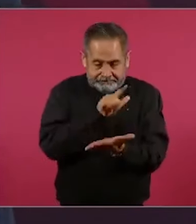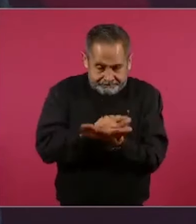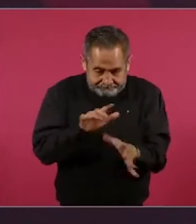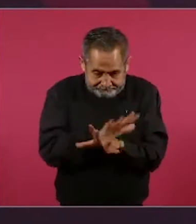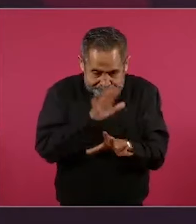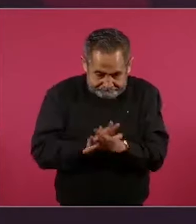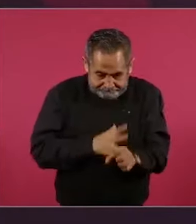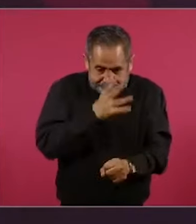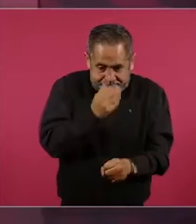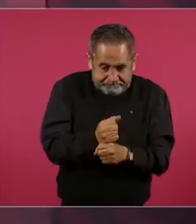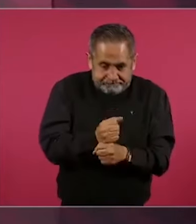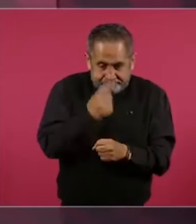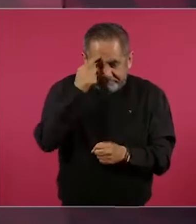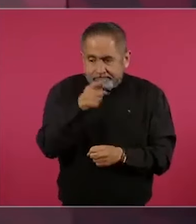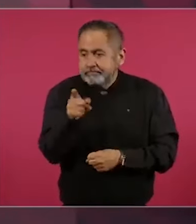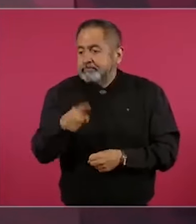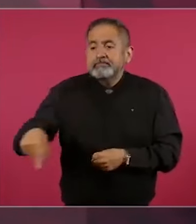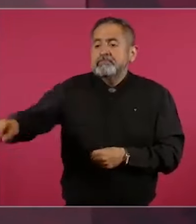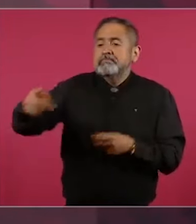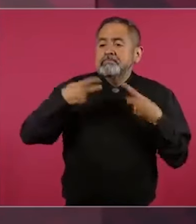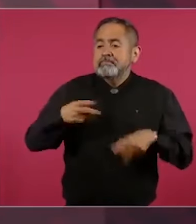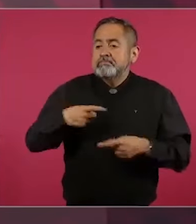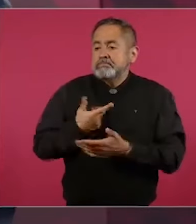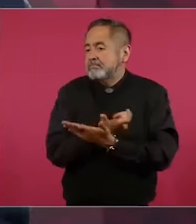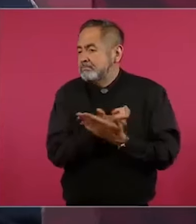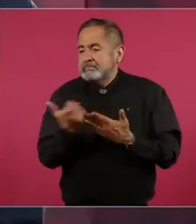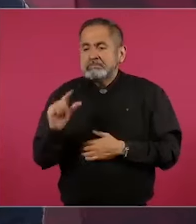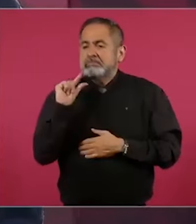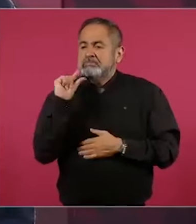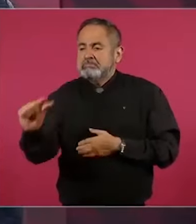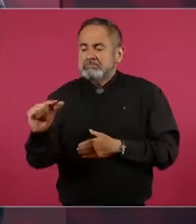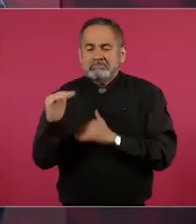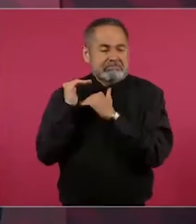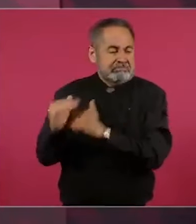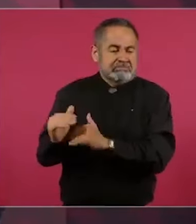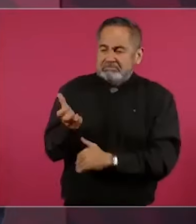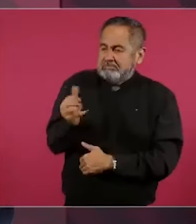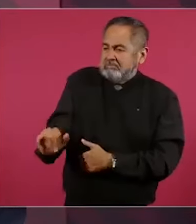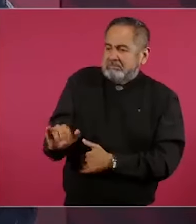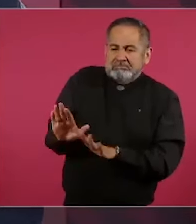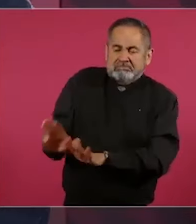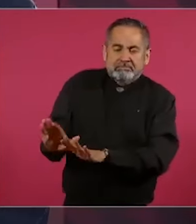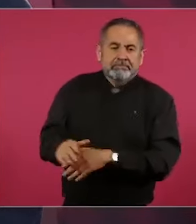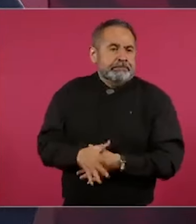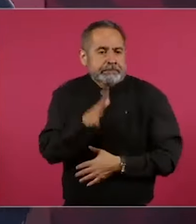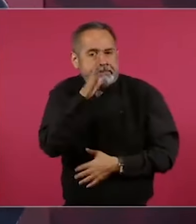para congelar los salarios de los trabajadores. Ya no vamos a poder